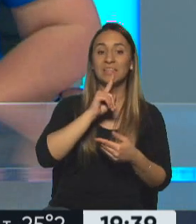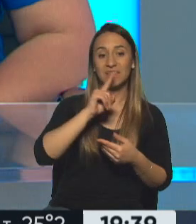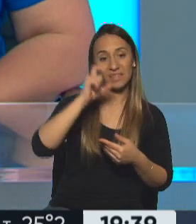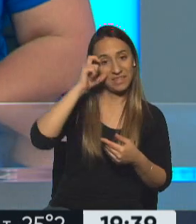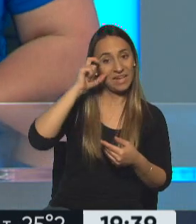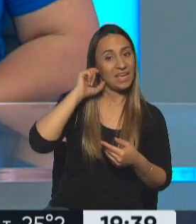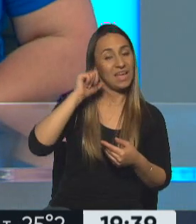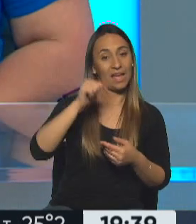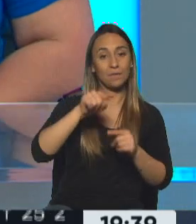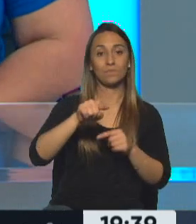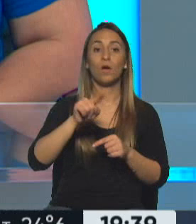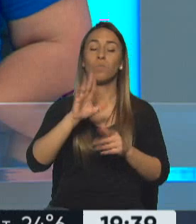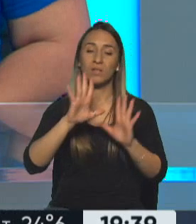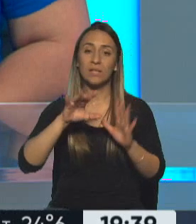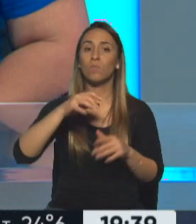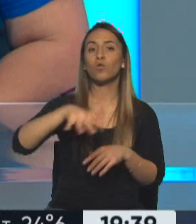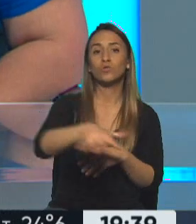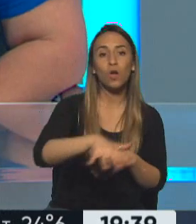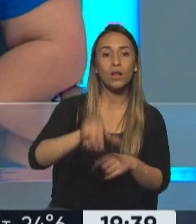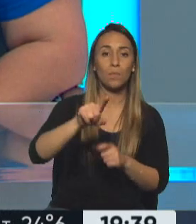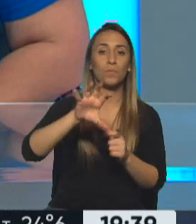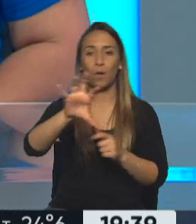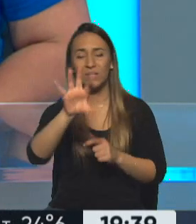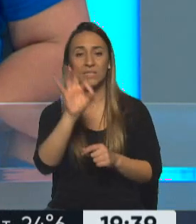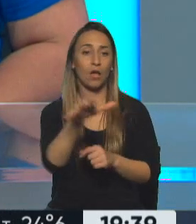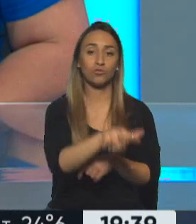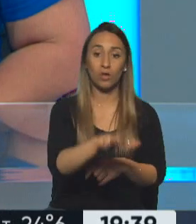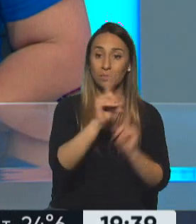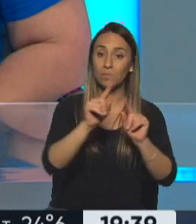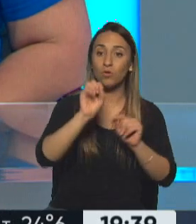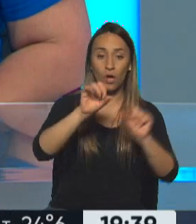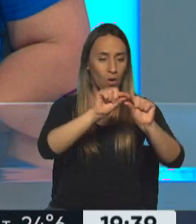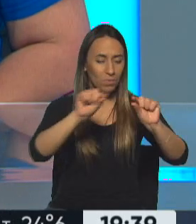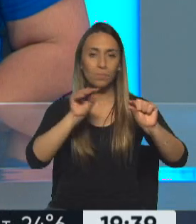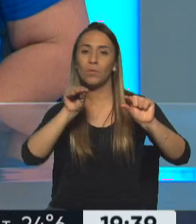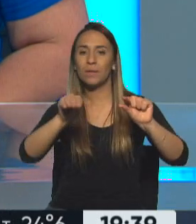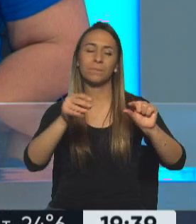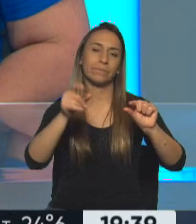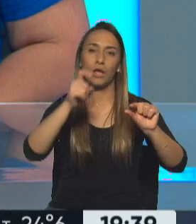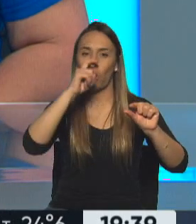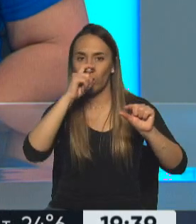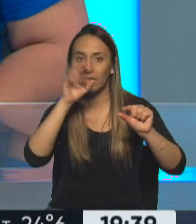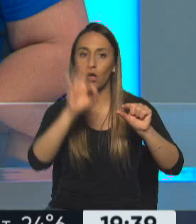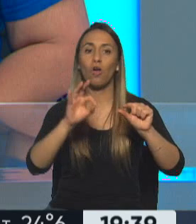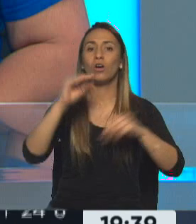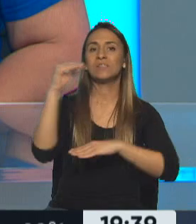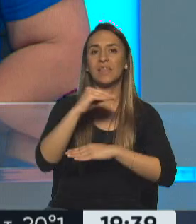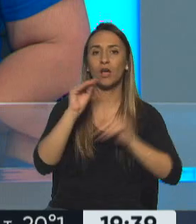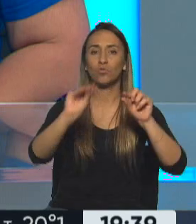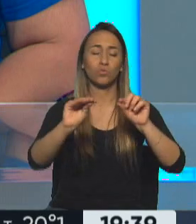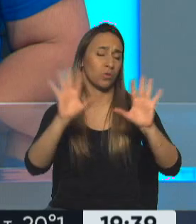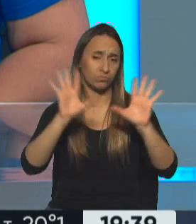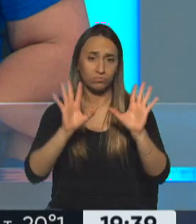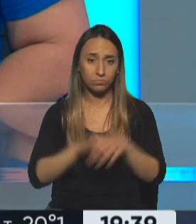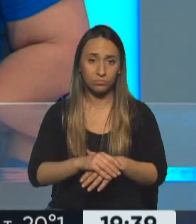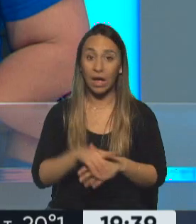puede buscarlo por zona, puede buscarlo por provincia, solo es poner el mismo nombre y poner Corrientes o Santa Cruz o lo que fuese,